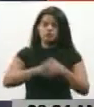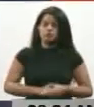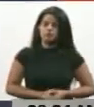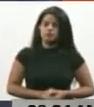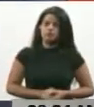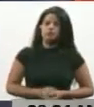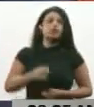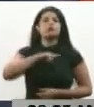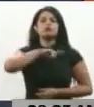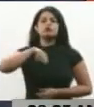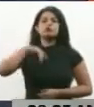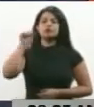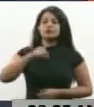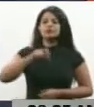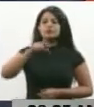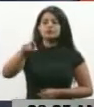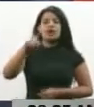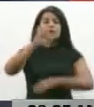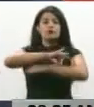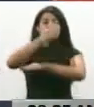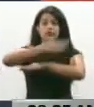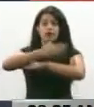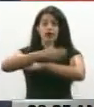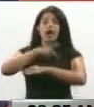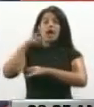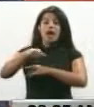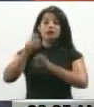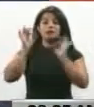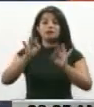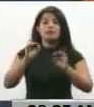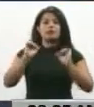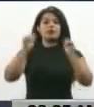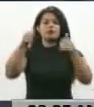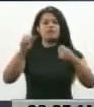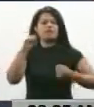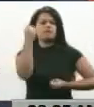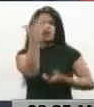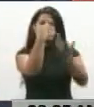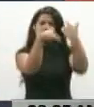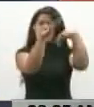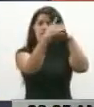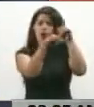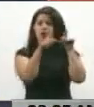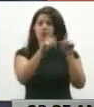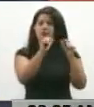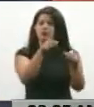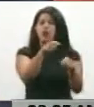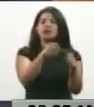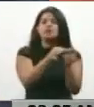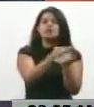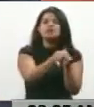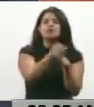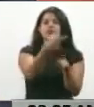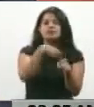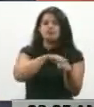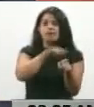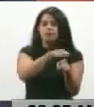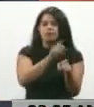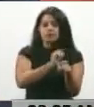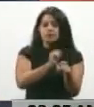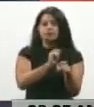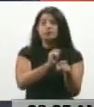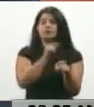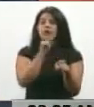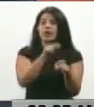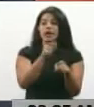estrenamos en Jerez de la Frontera, que es cuna del flamenco. El flamenco es, bueno, como tú bien decías,